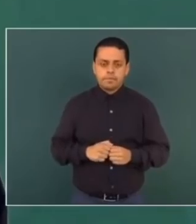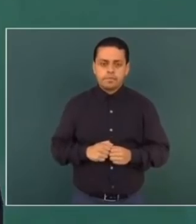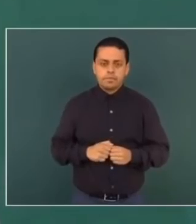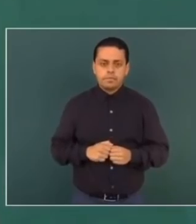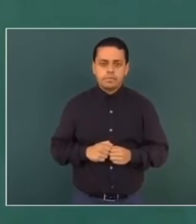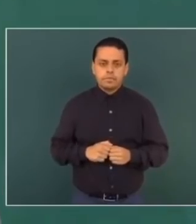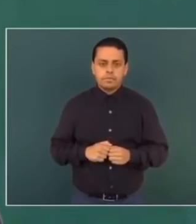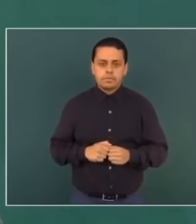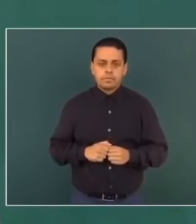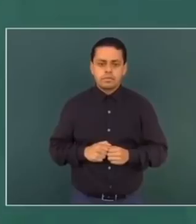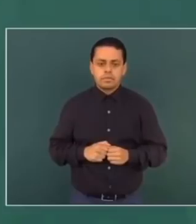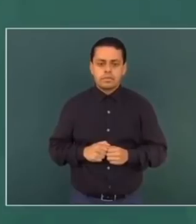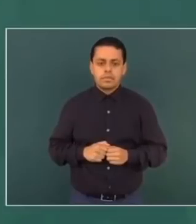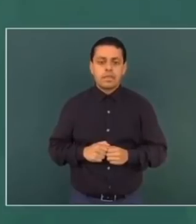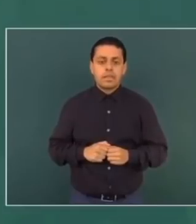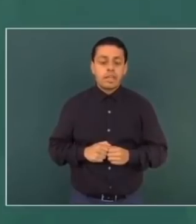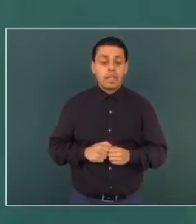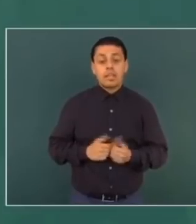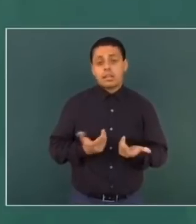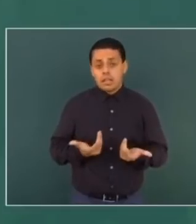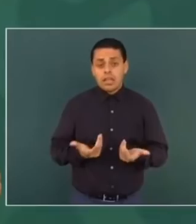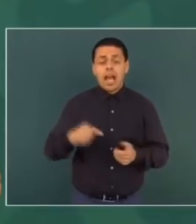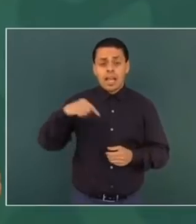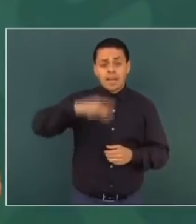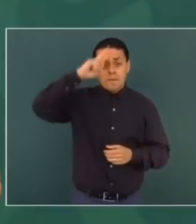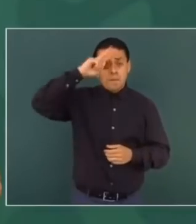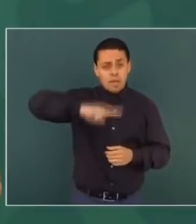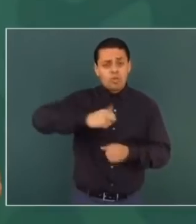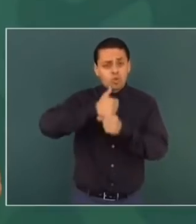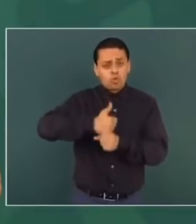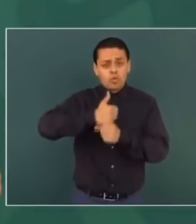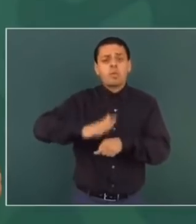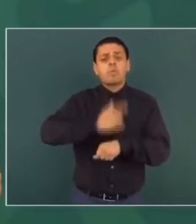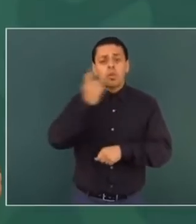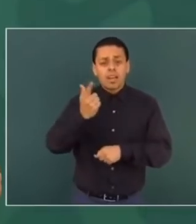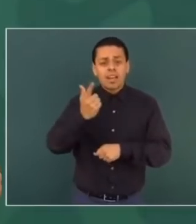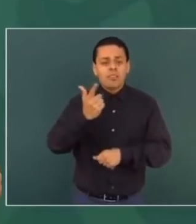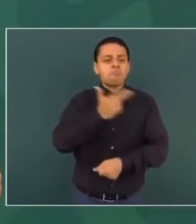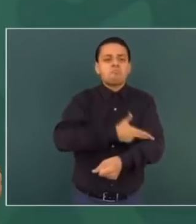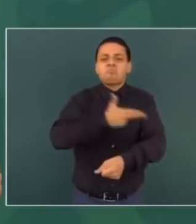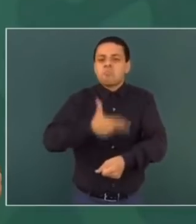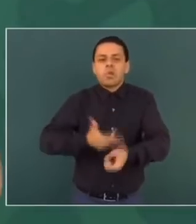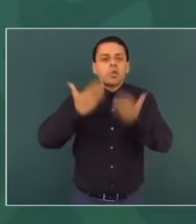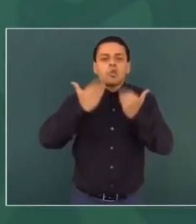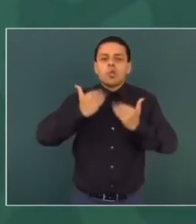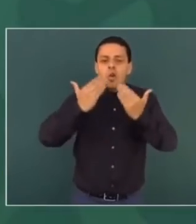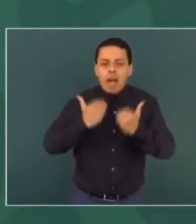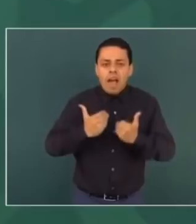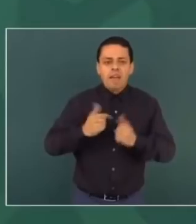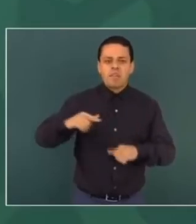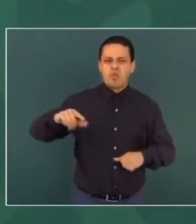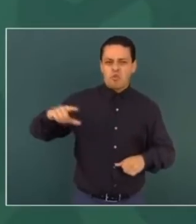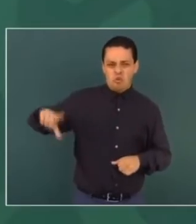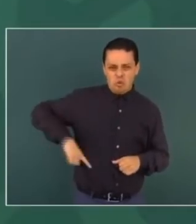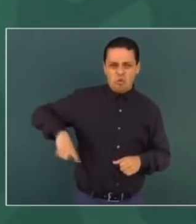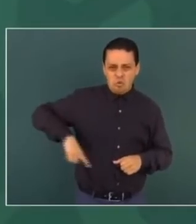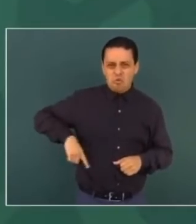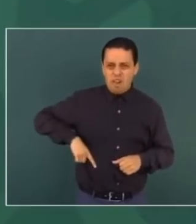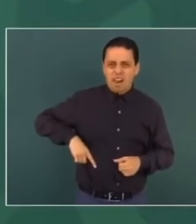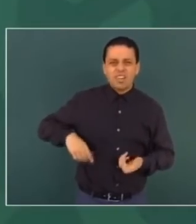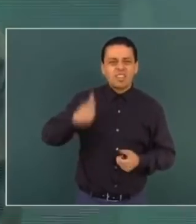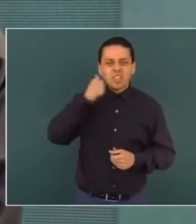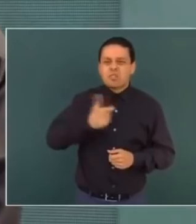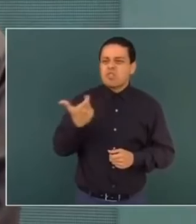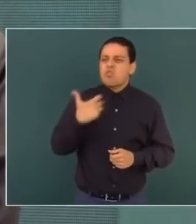Nada ha dañado más a México que la deshonestidad de los gobernantes, que la